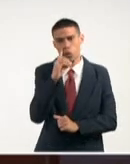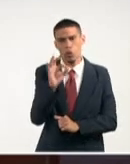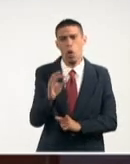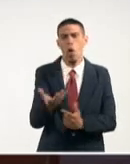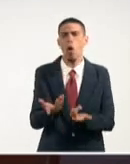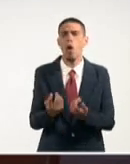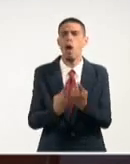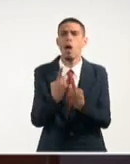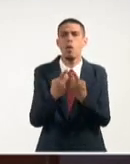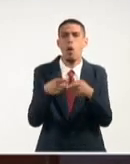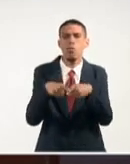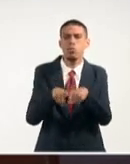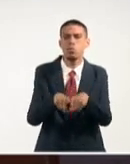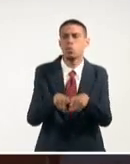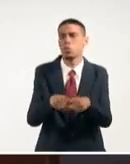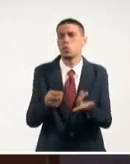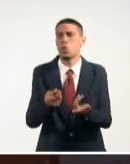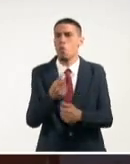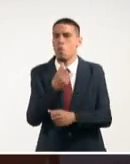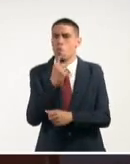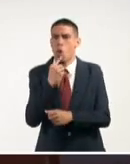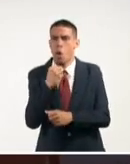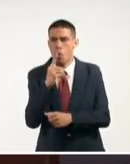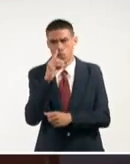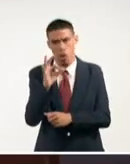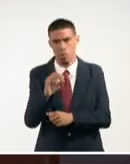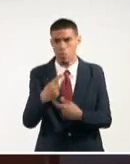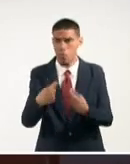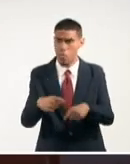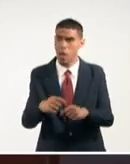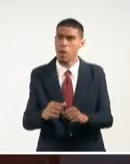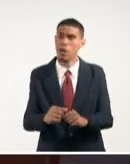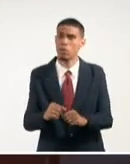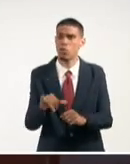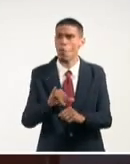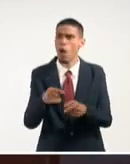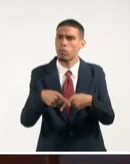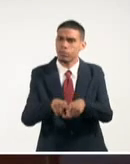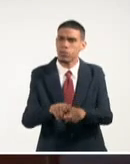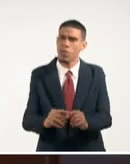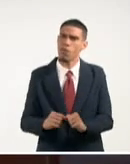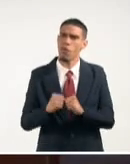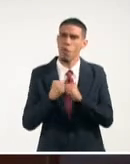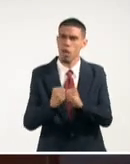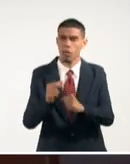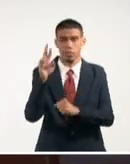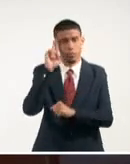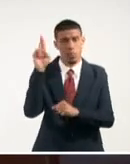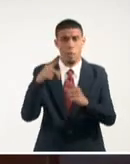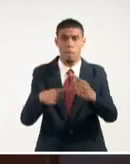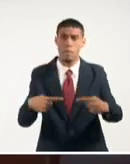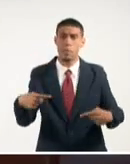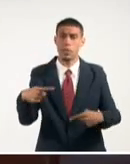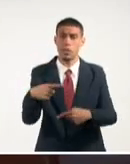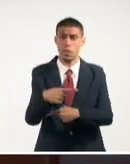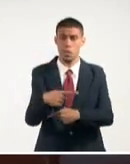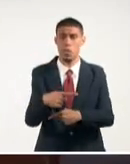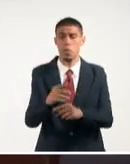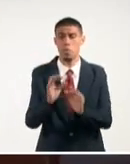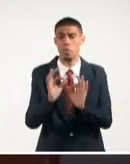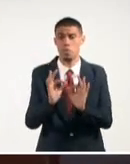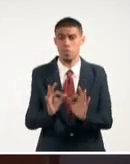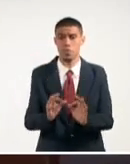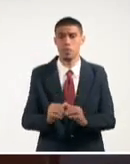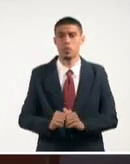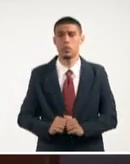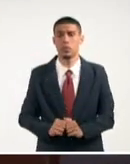alcanzada a cualquier precio, sino la basada en los principios que tan